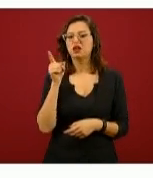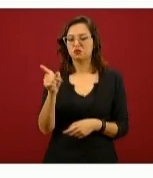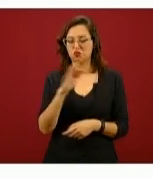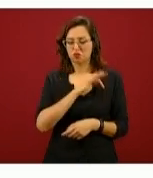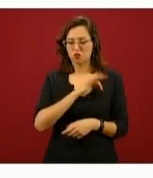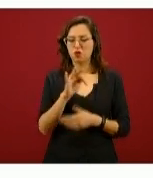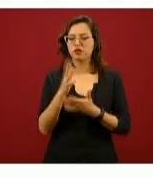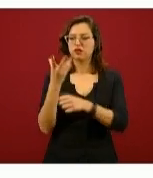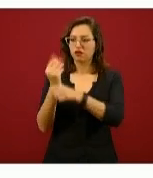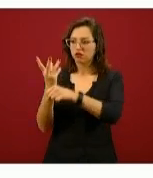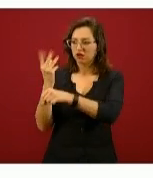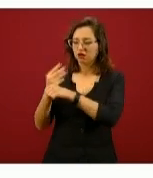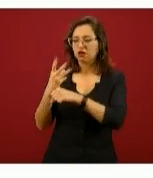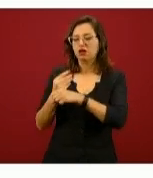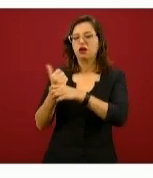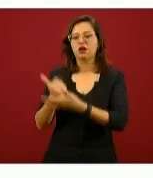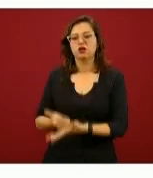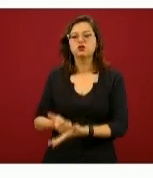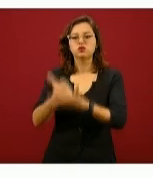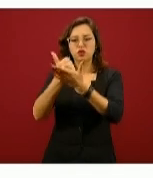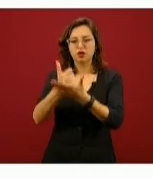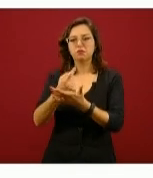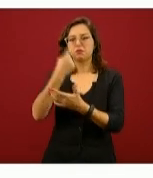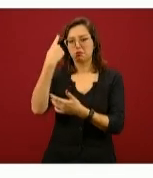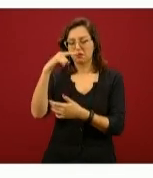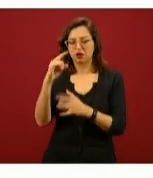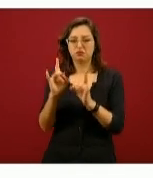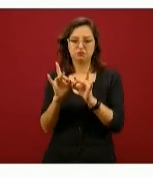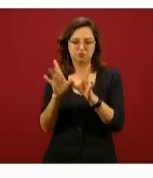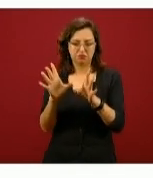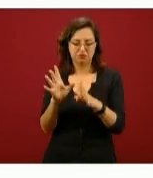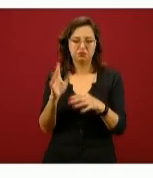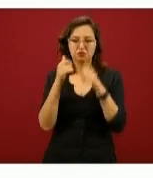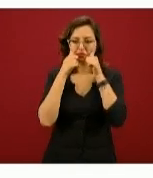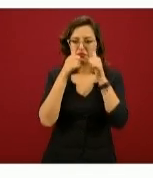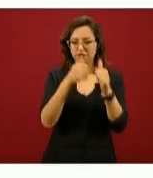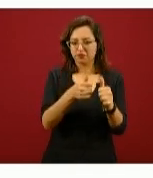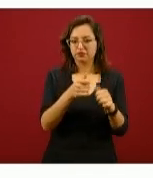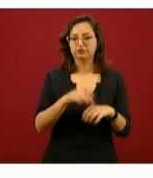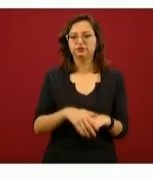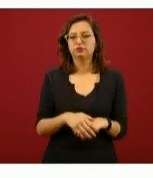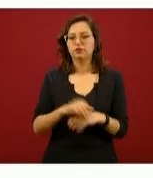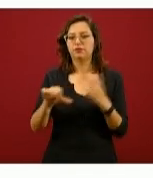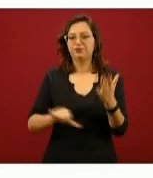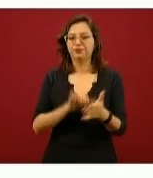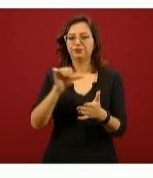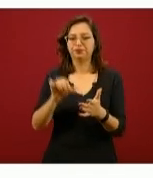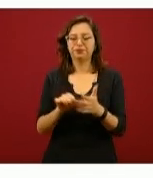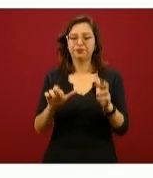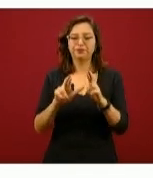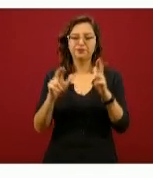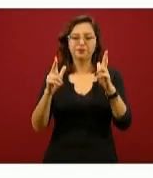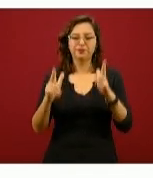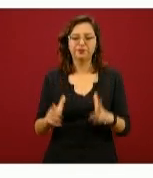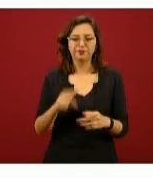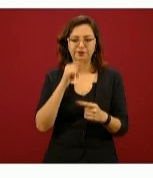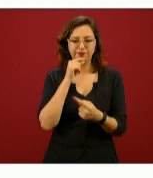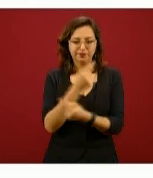también adaptada, como ya lo mencioné, en relación al personal, el Centro de Rehabilitación